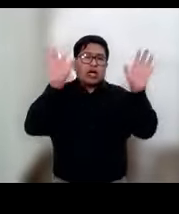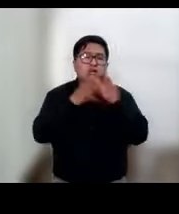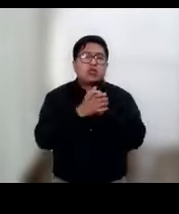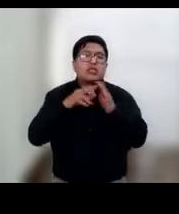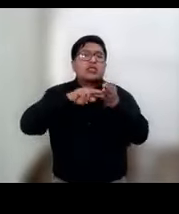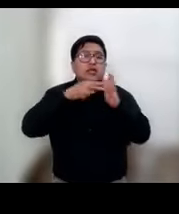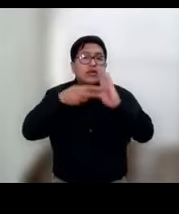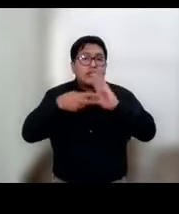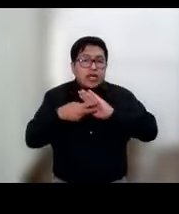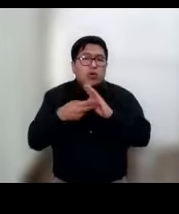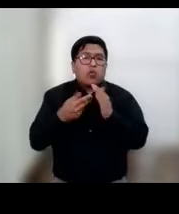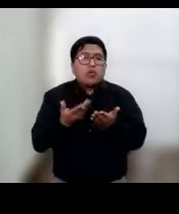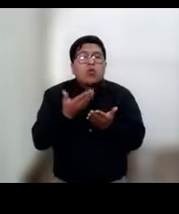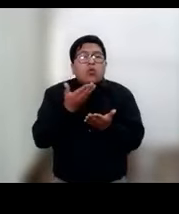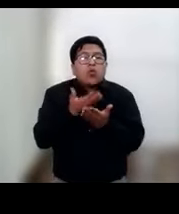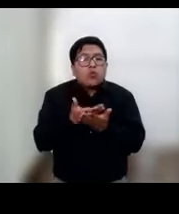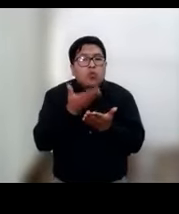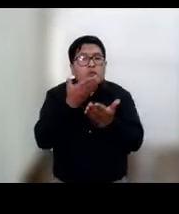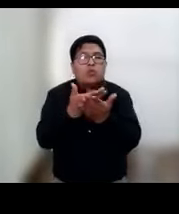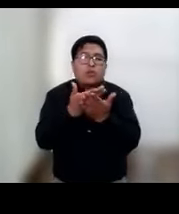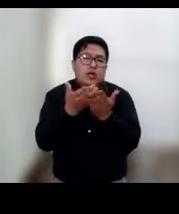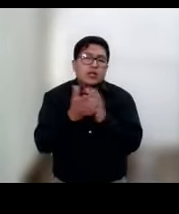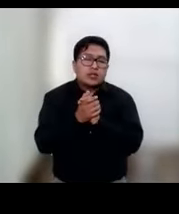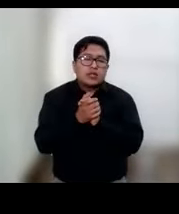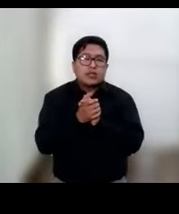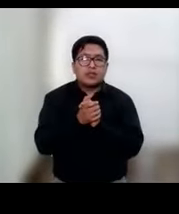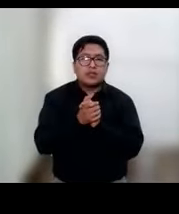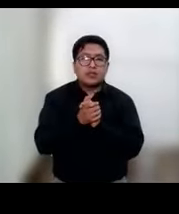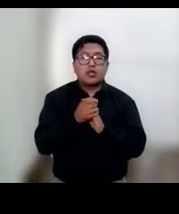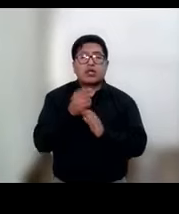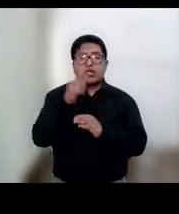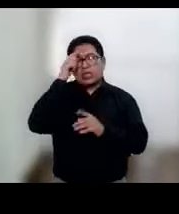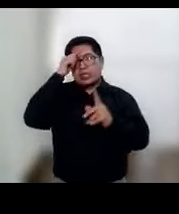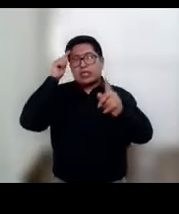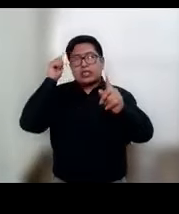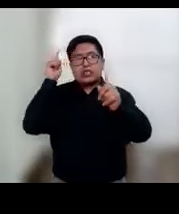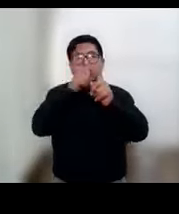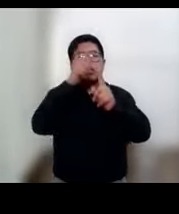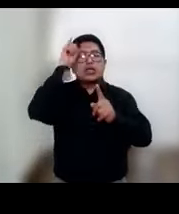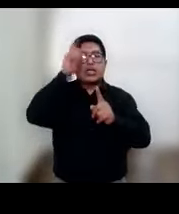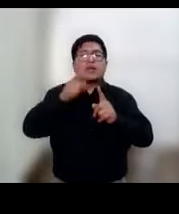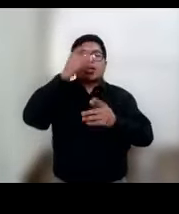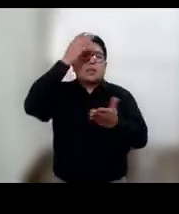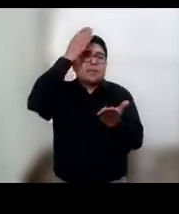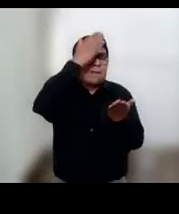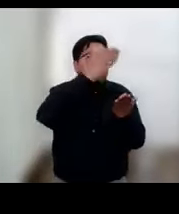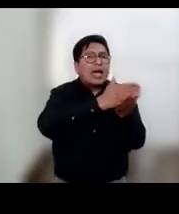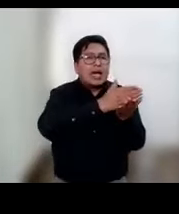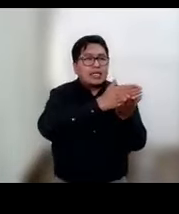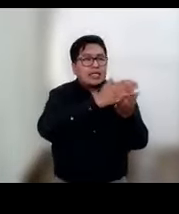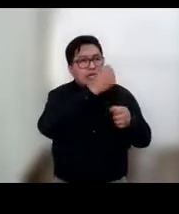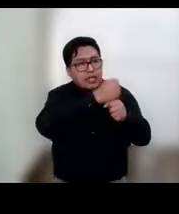proponer desde los estados y el camino a la erradicación del trabajo infantil